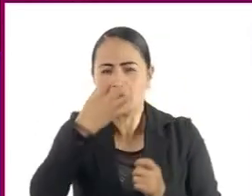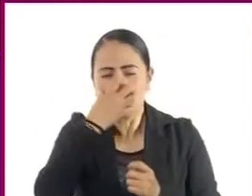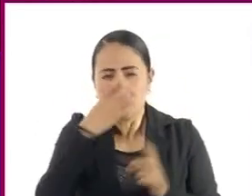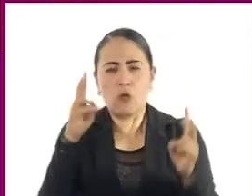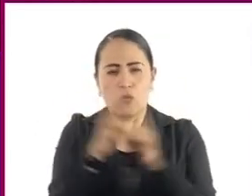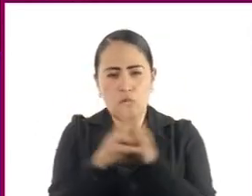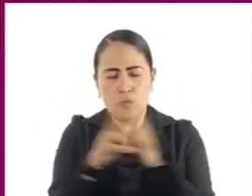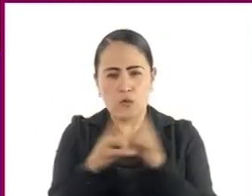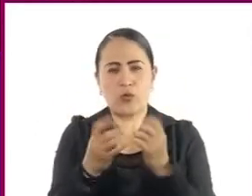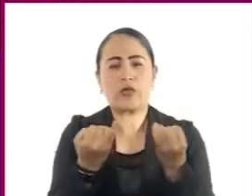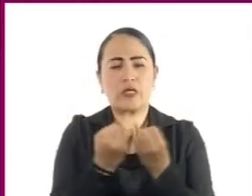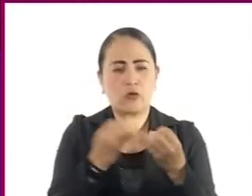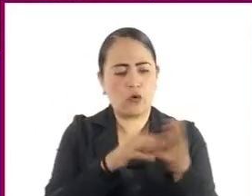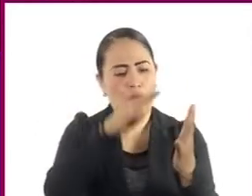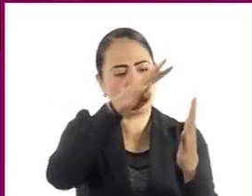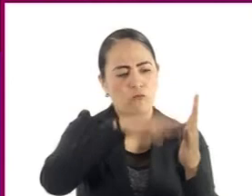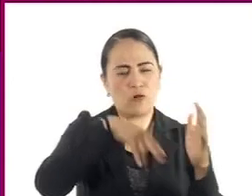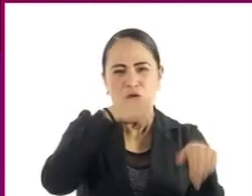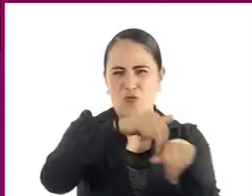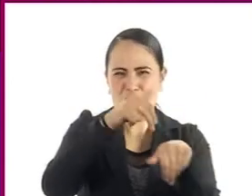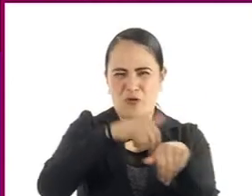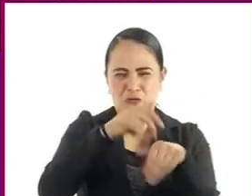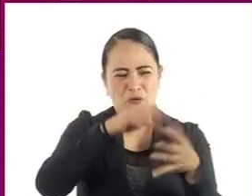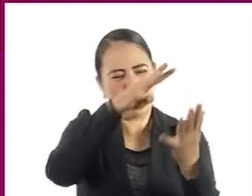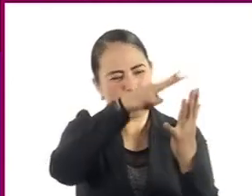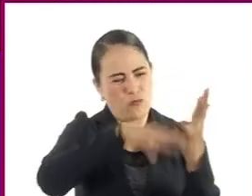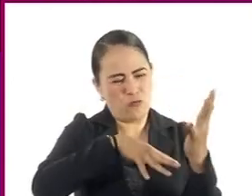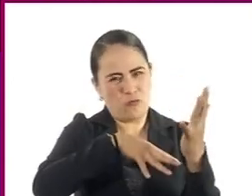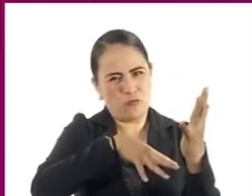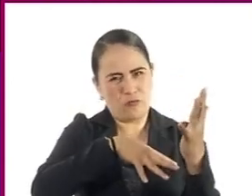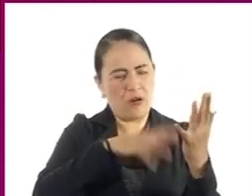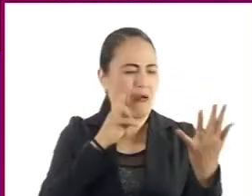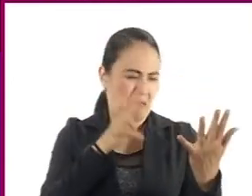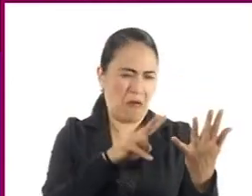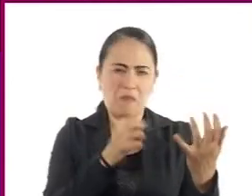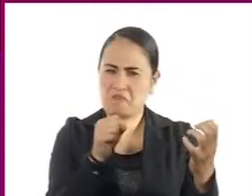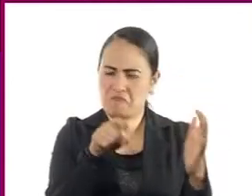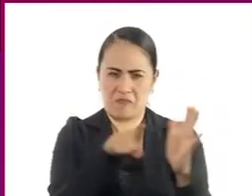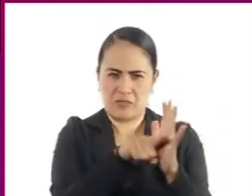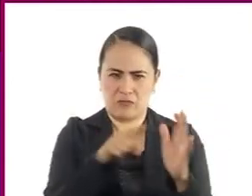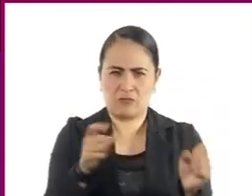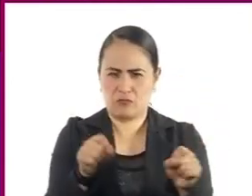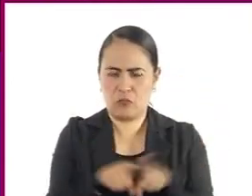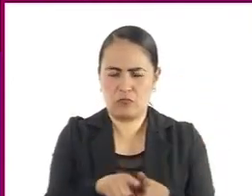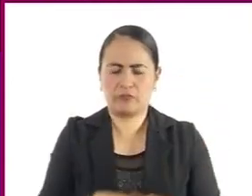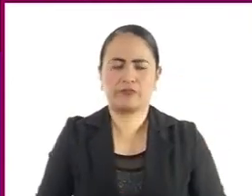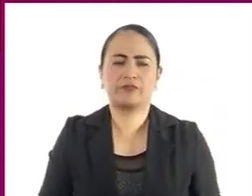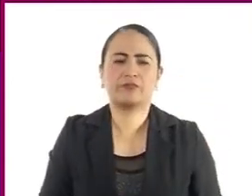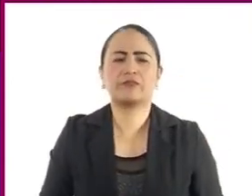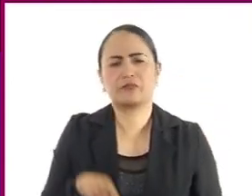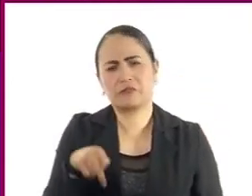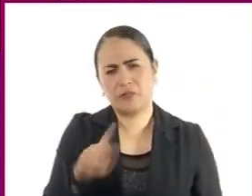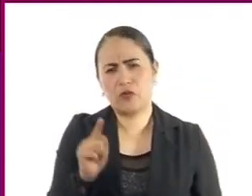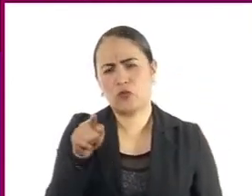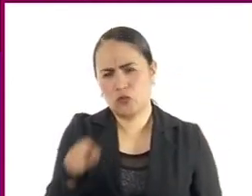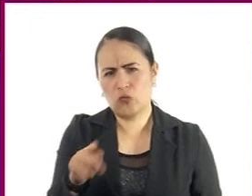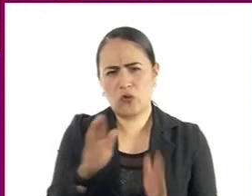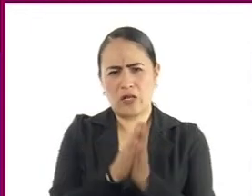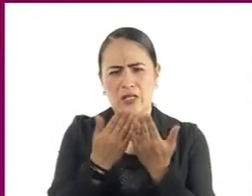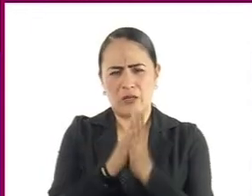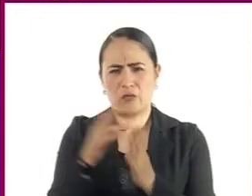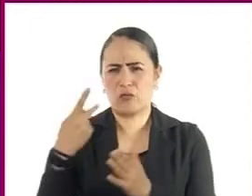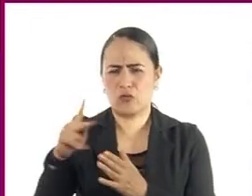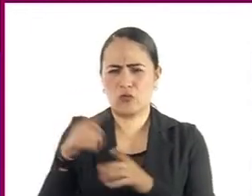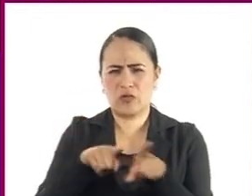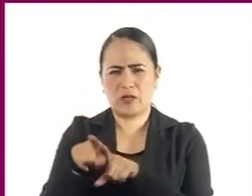ejemplo, en los códigos de barras en la industria del comercio. Sin embargo, bueno, pues te invito, Ulises, a que revises el libro de tu hermano